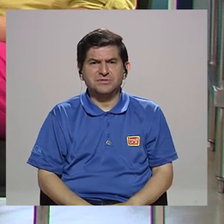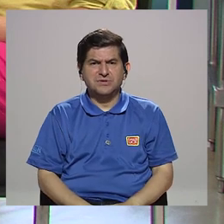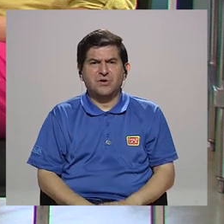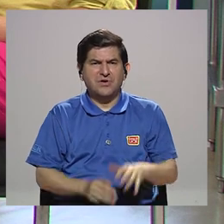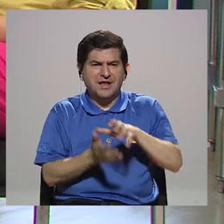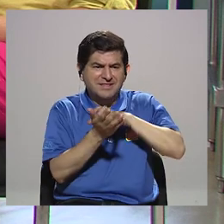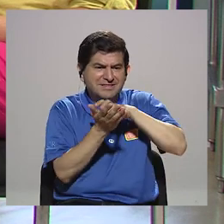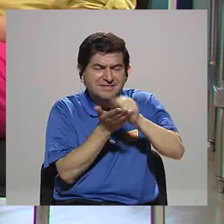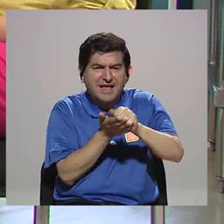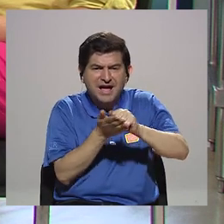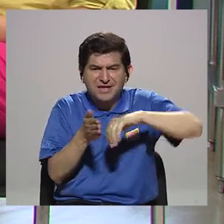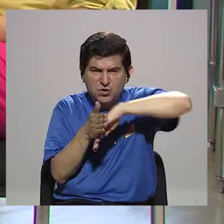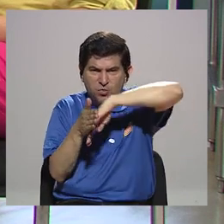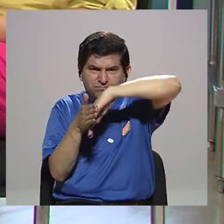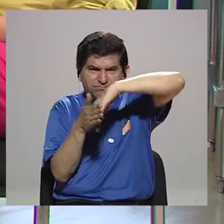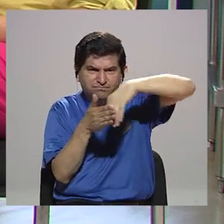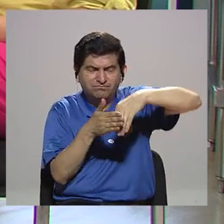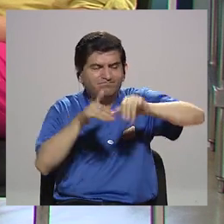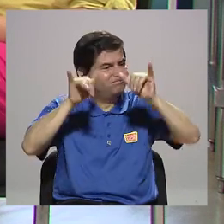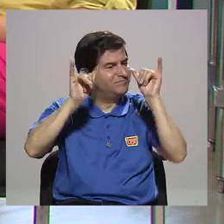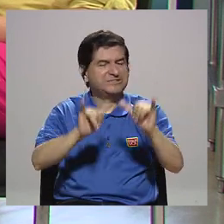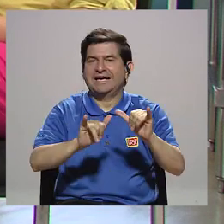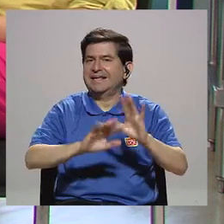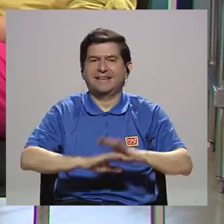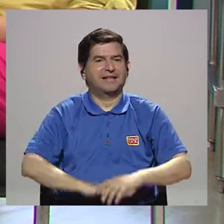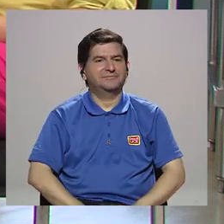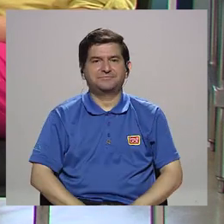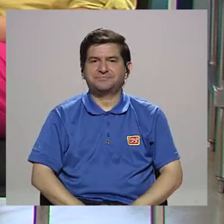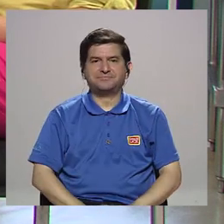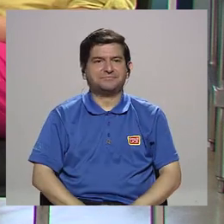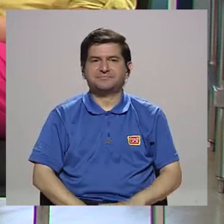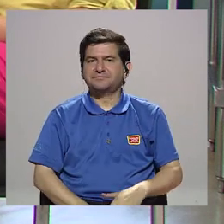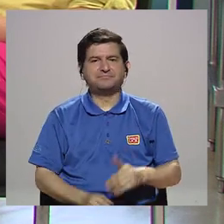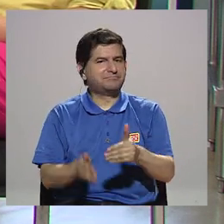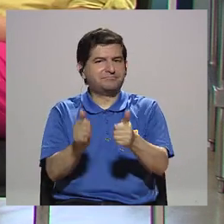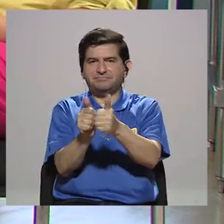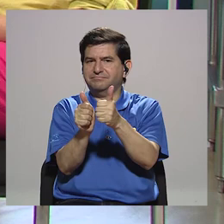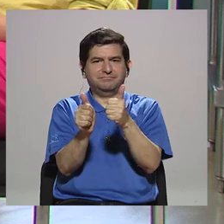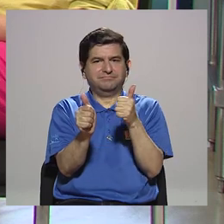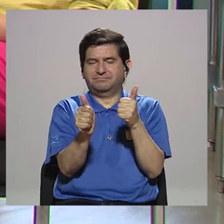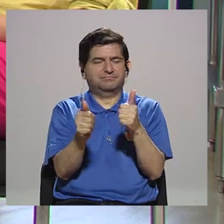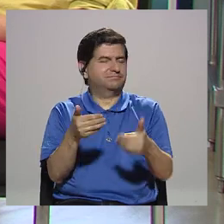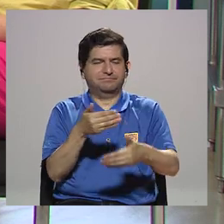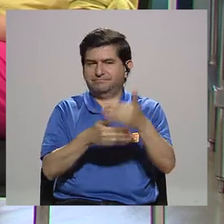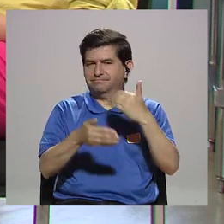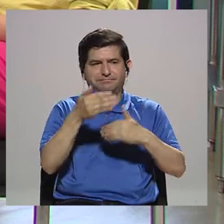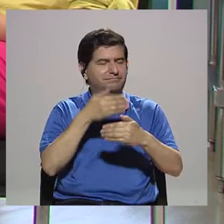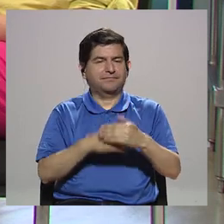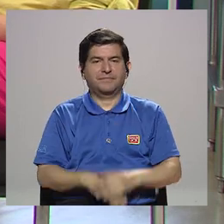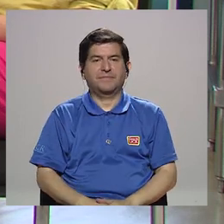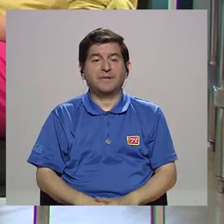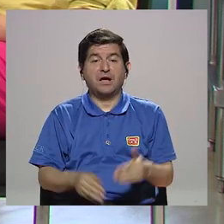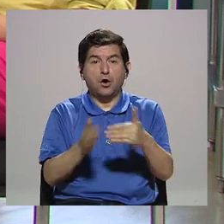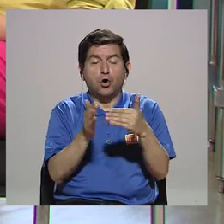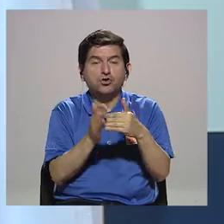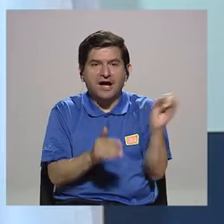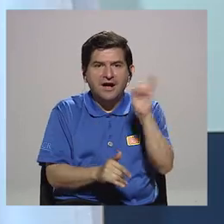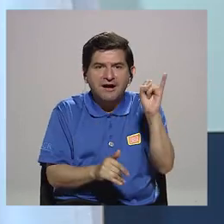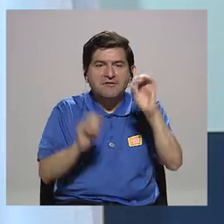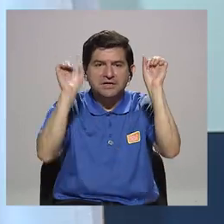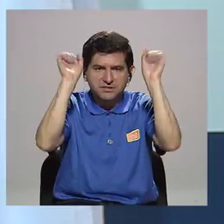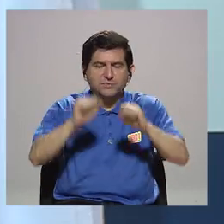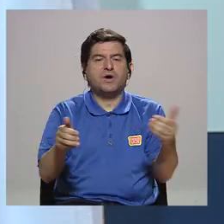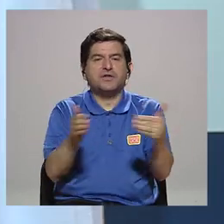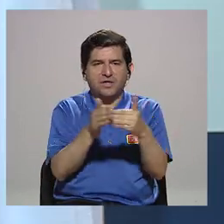de atrofia o daño en la pared de la mucosa, ahí quedó. No se vuelve a regresar. No. Okay. Si se vuelve a